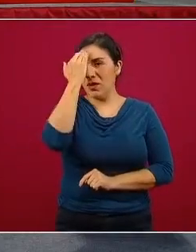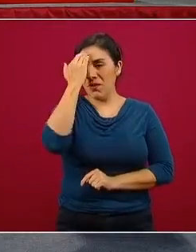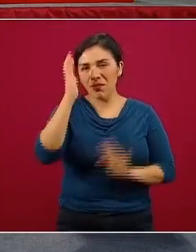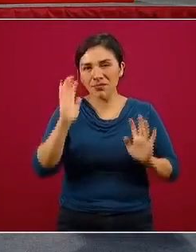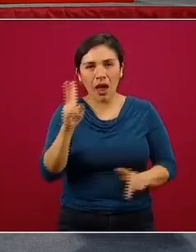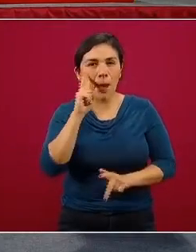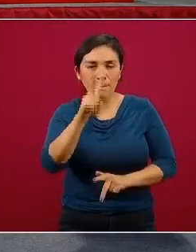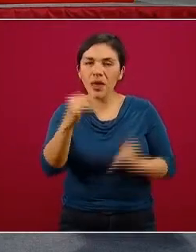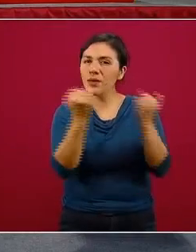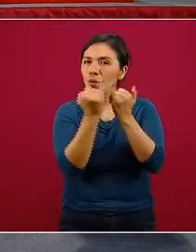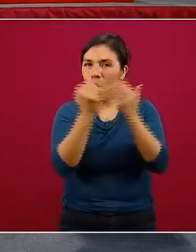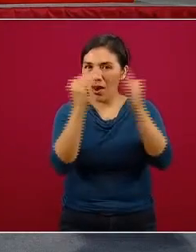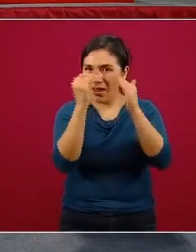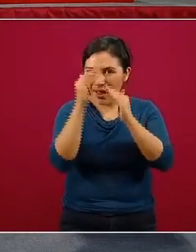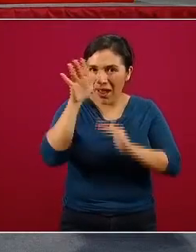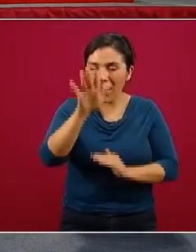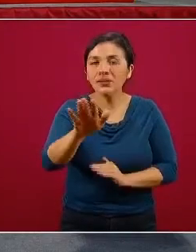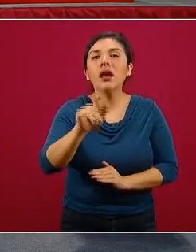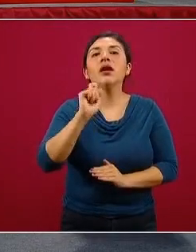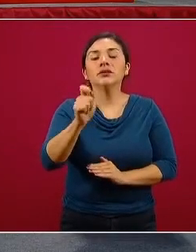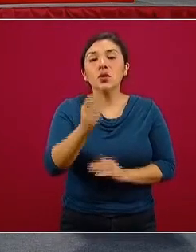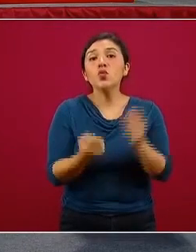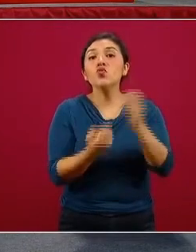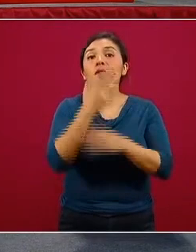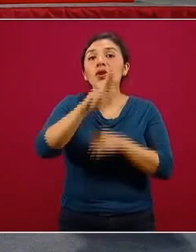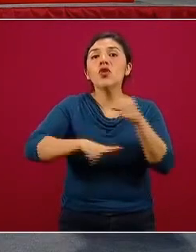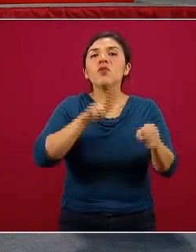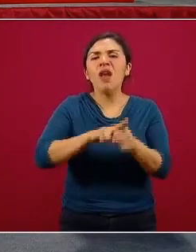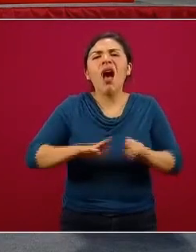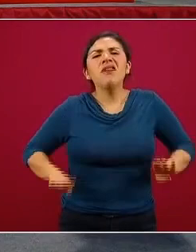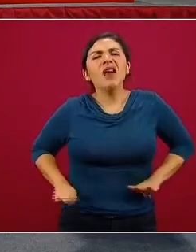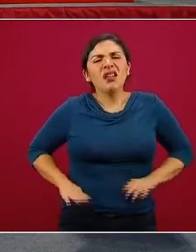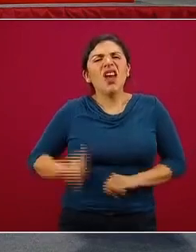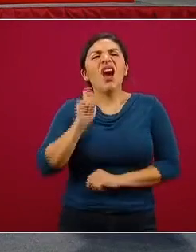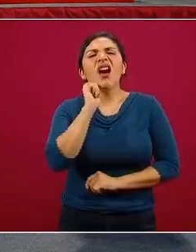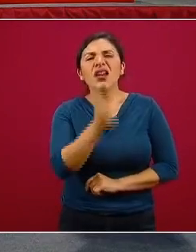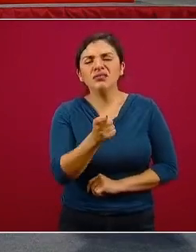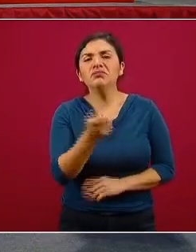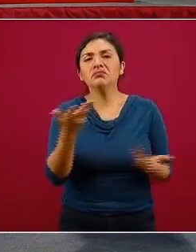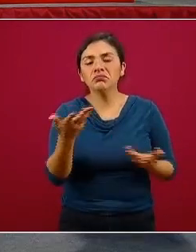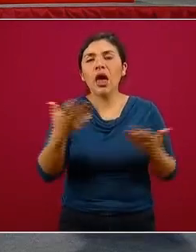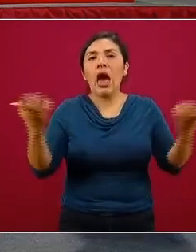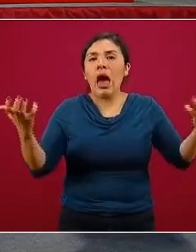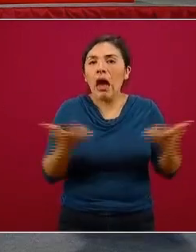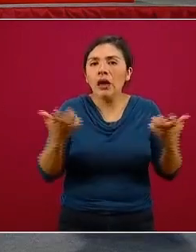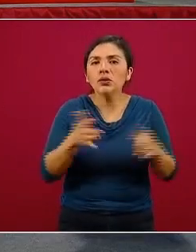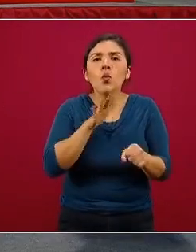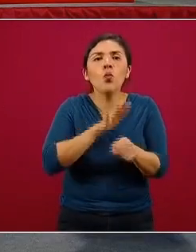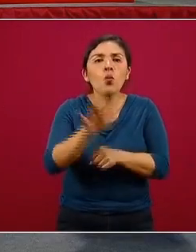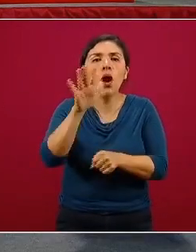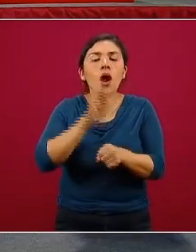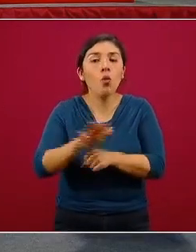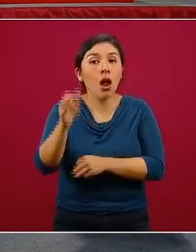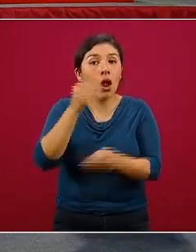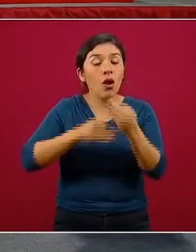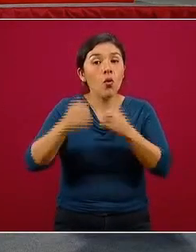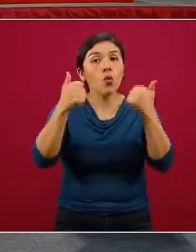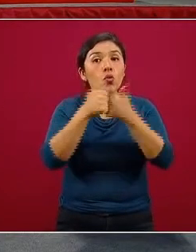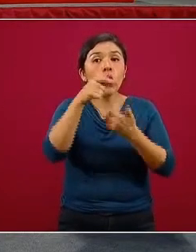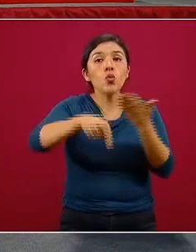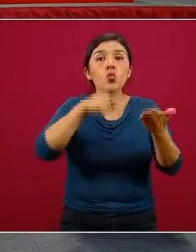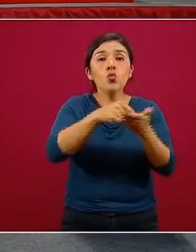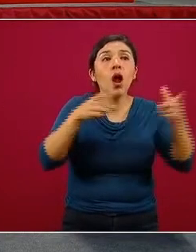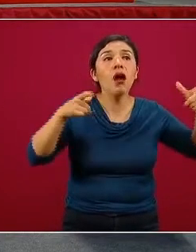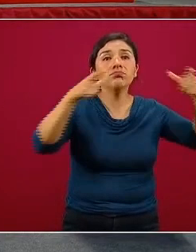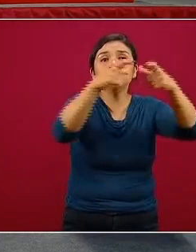y en casita también, la nueva normalidad precisamente se caracteriza por aquellas acciones que de manera regional,